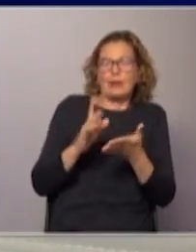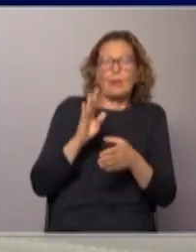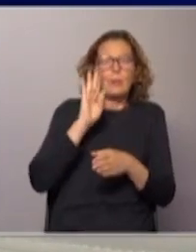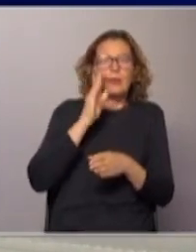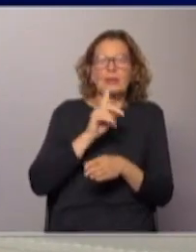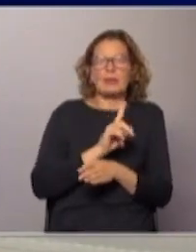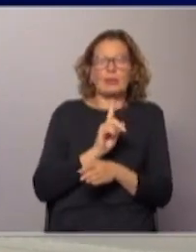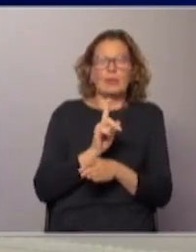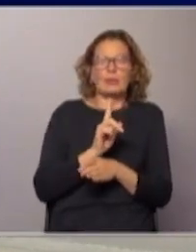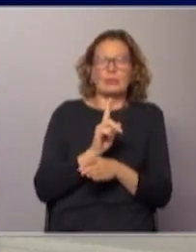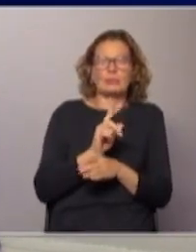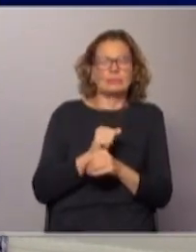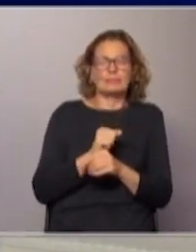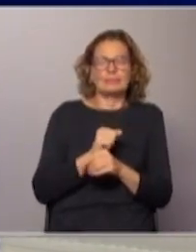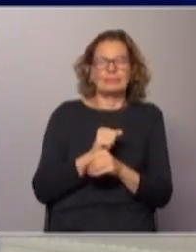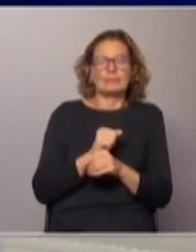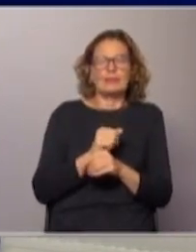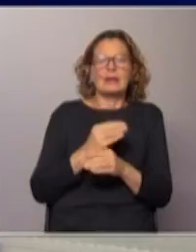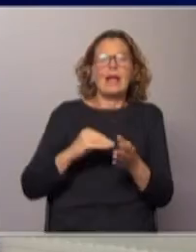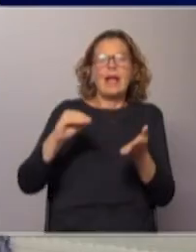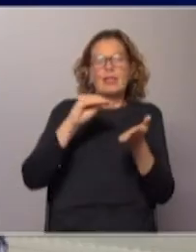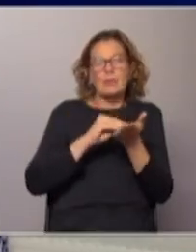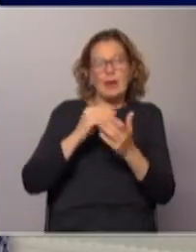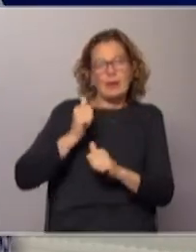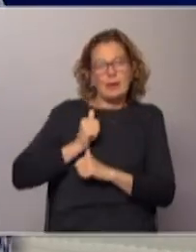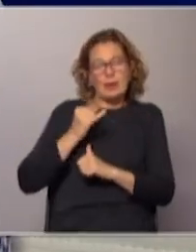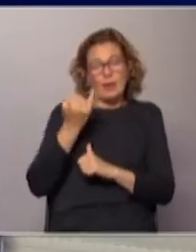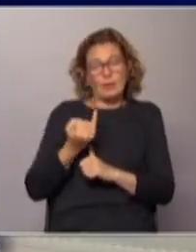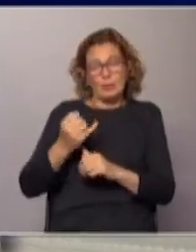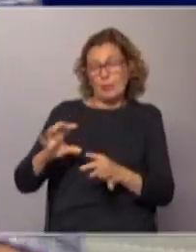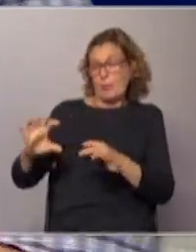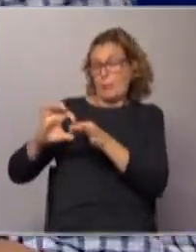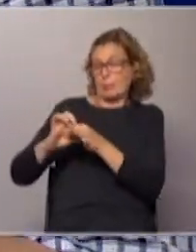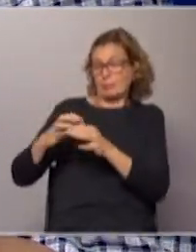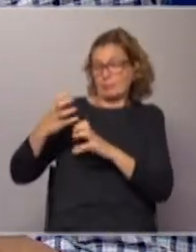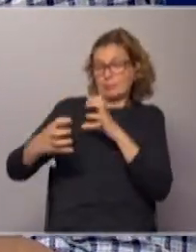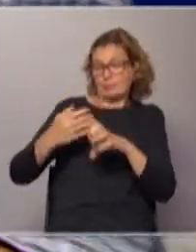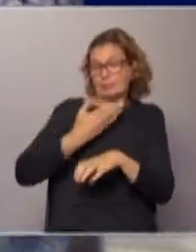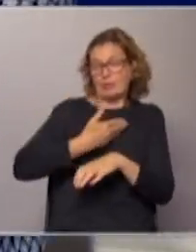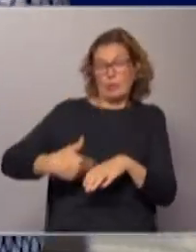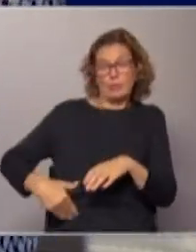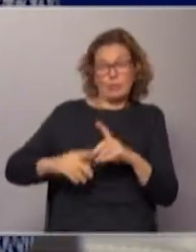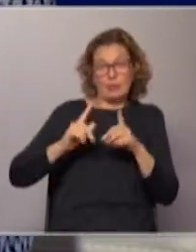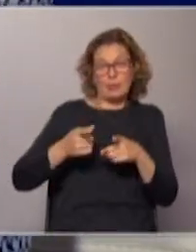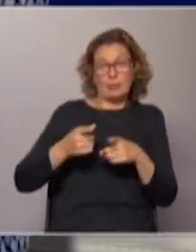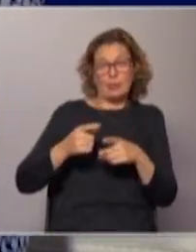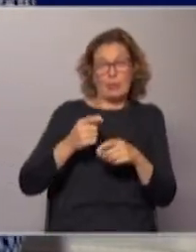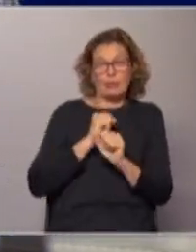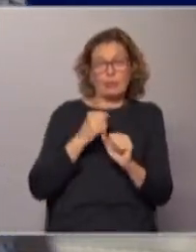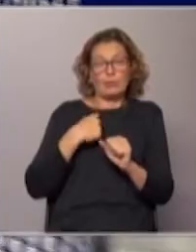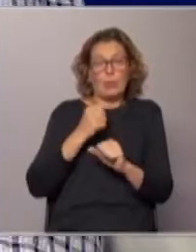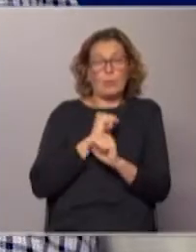parece que no es este pero además cabildo abierto es parte de la coalición nosotros no podemos hacer otra cosa que la que hacemos